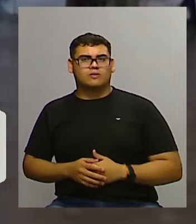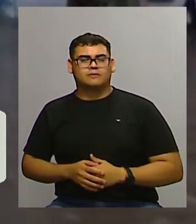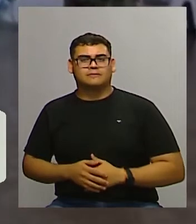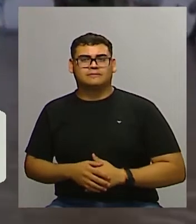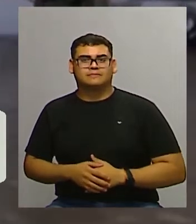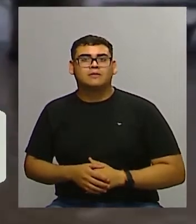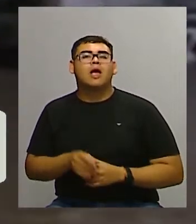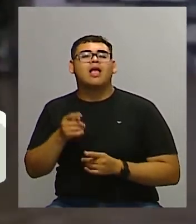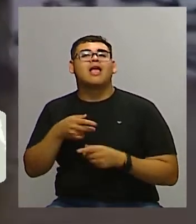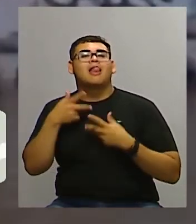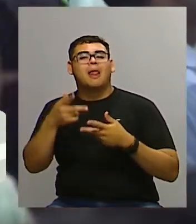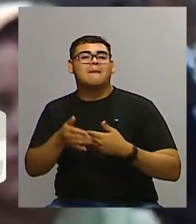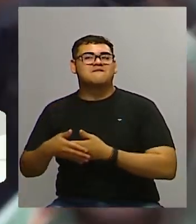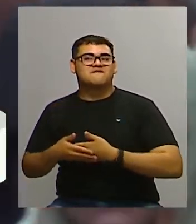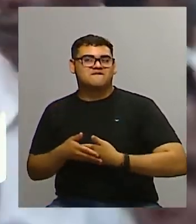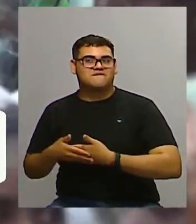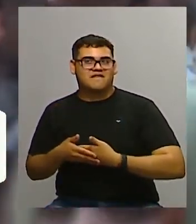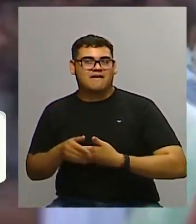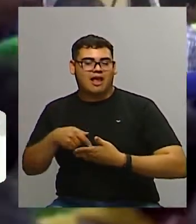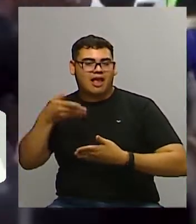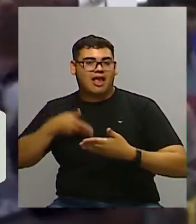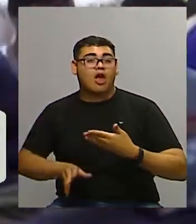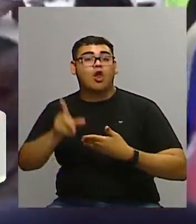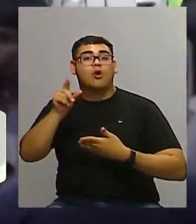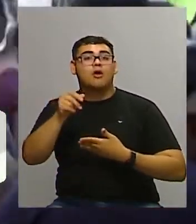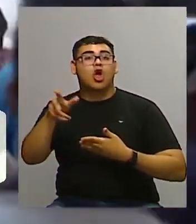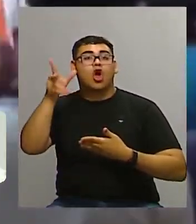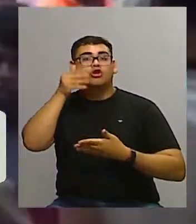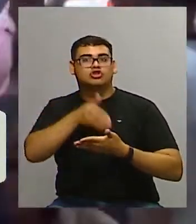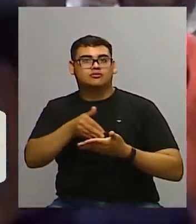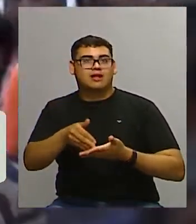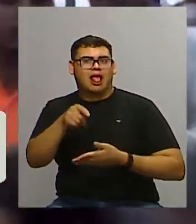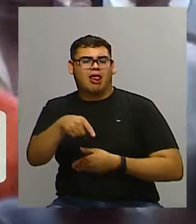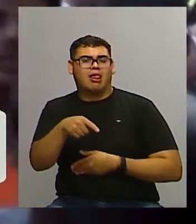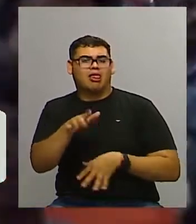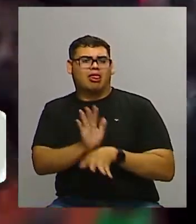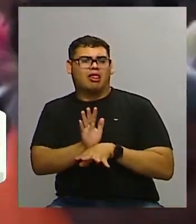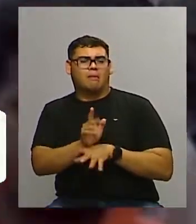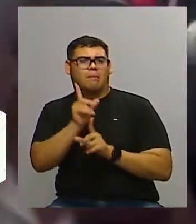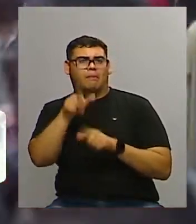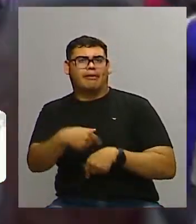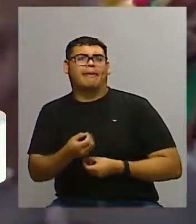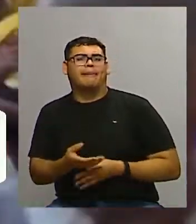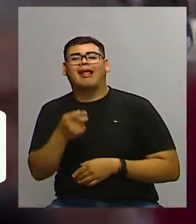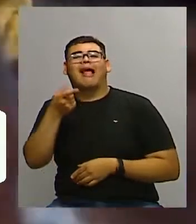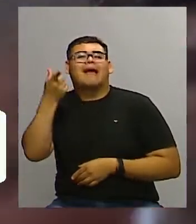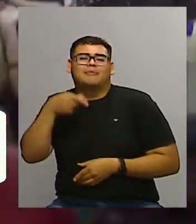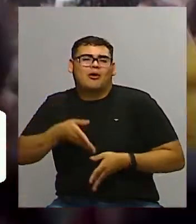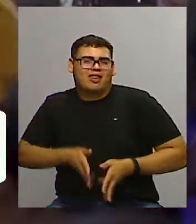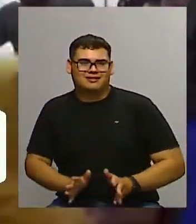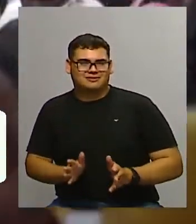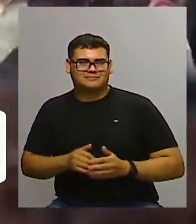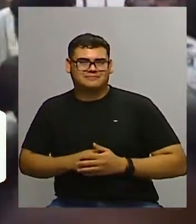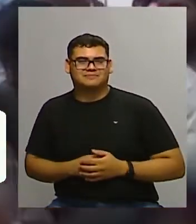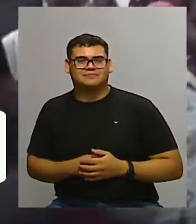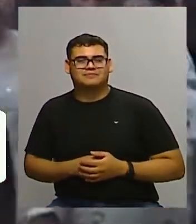el bebé que nació, y bueno, y él no tiene ni siquiera significancia porque es una criatura recién nacida de lo